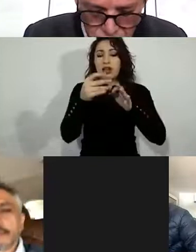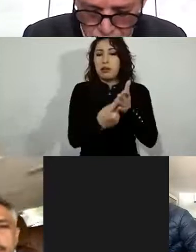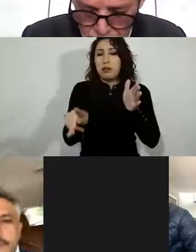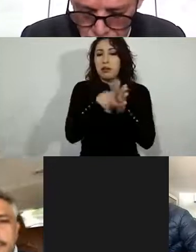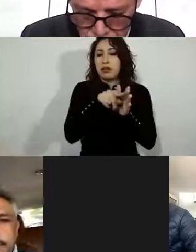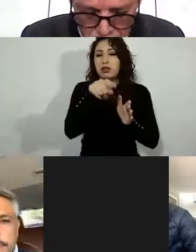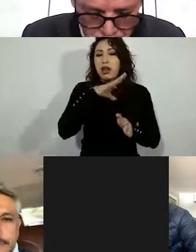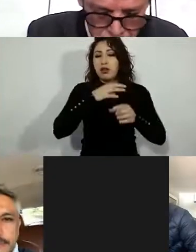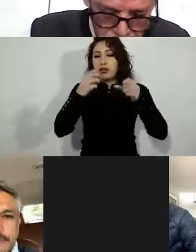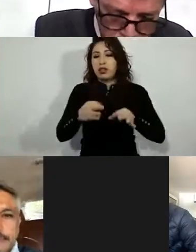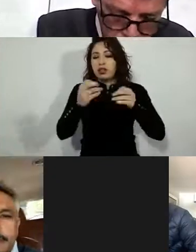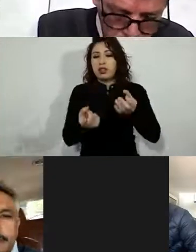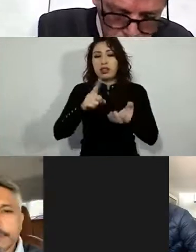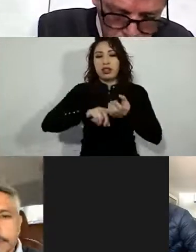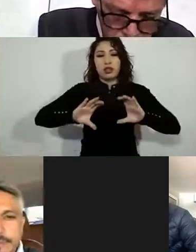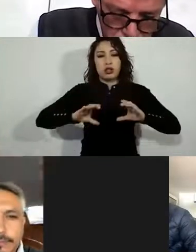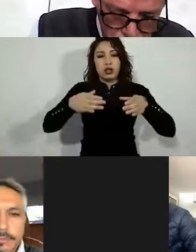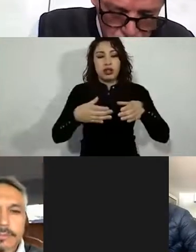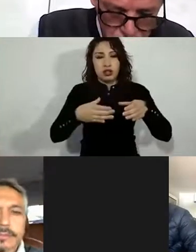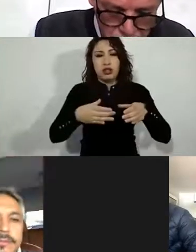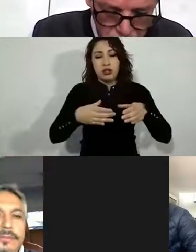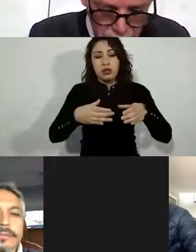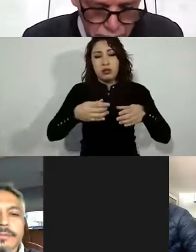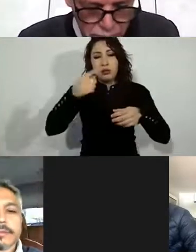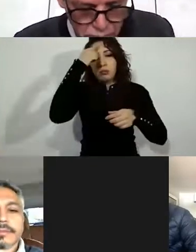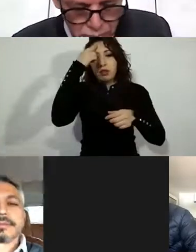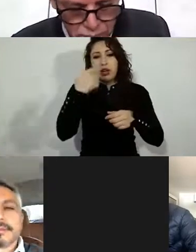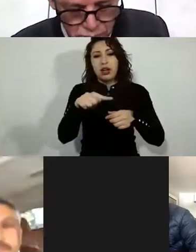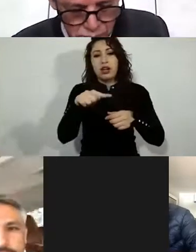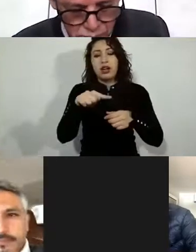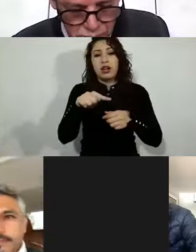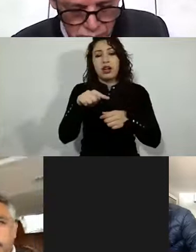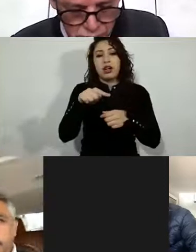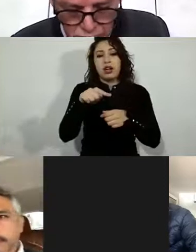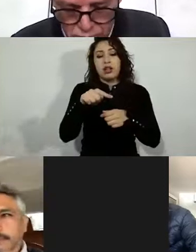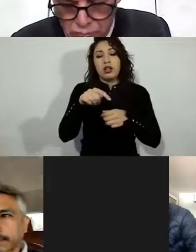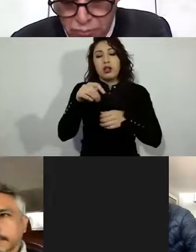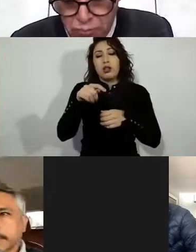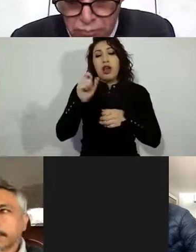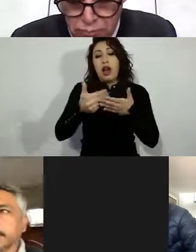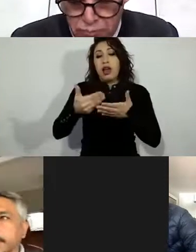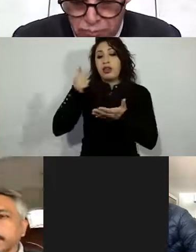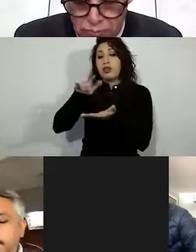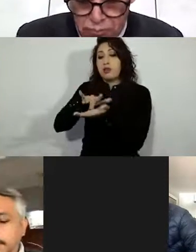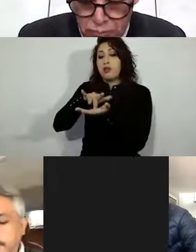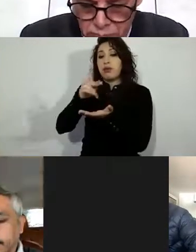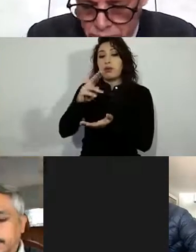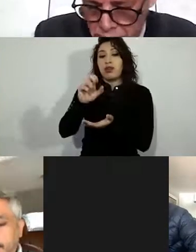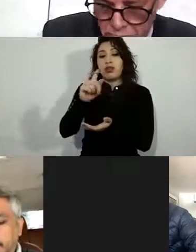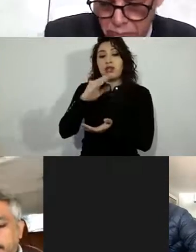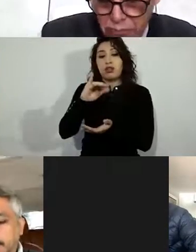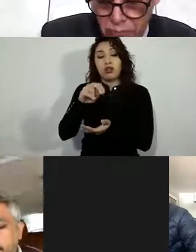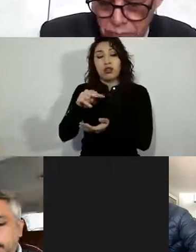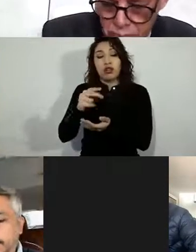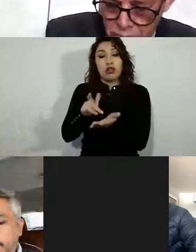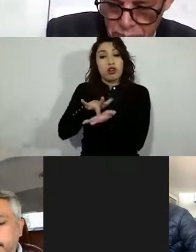como sustitución de las prestaciones que no se les dieron por motivo